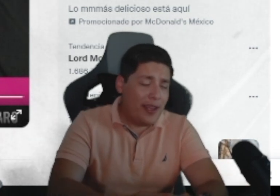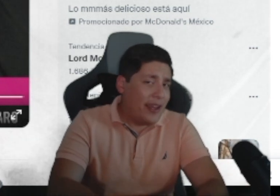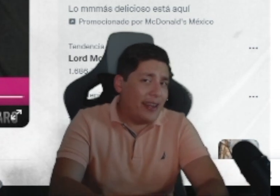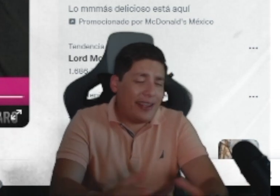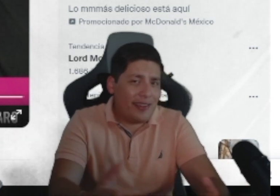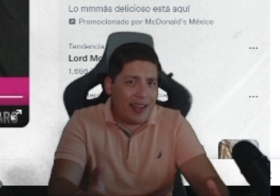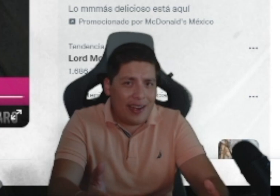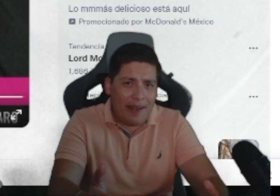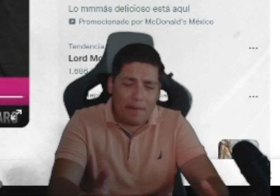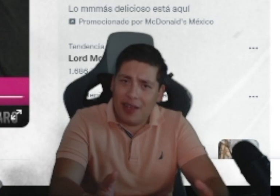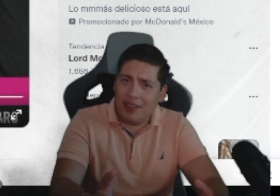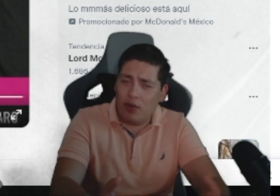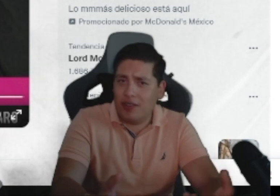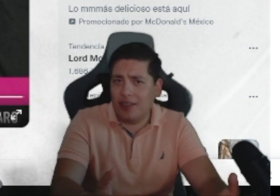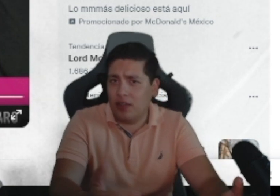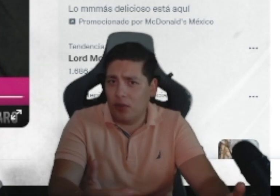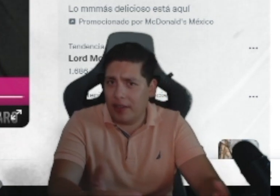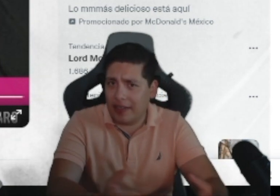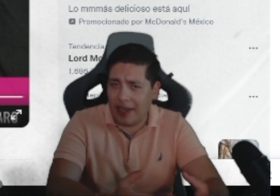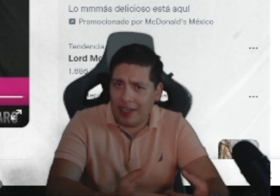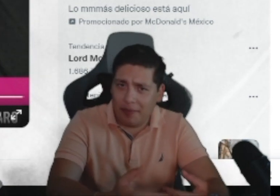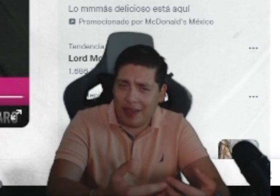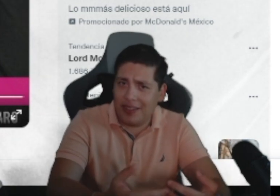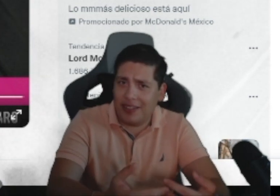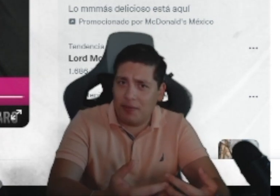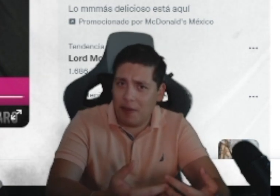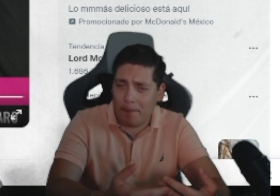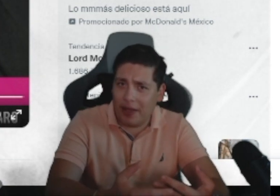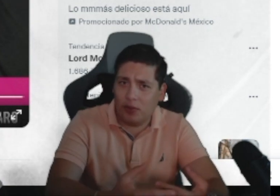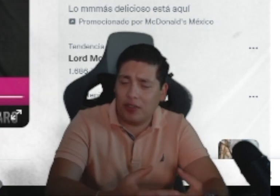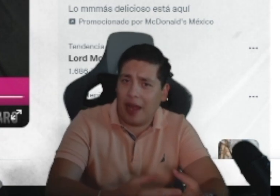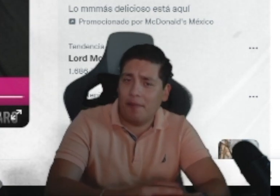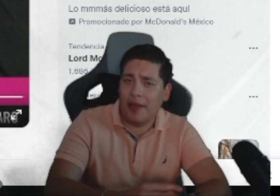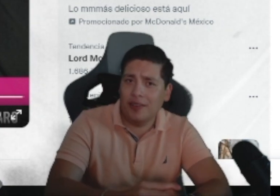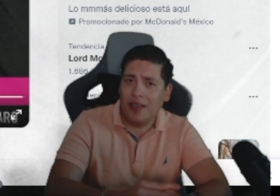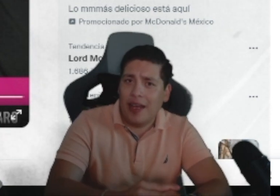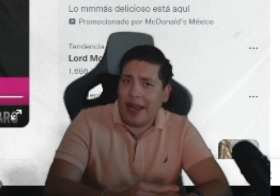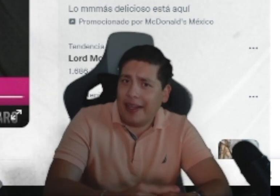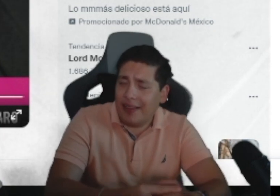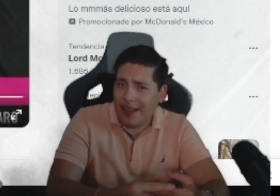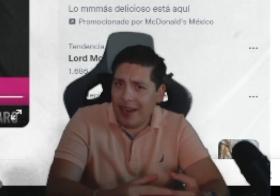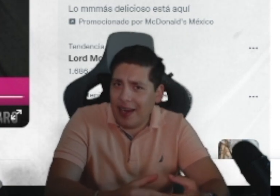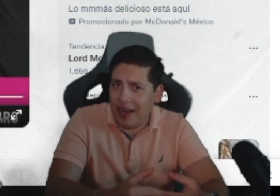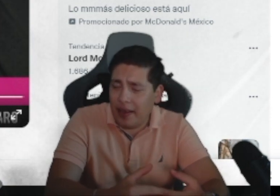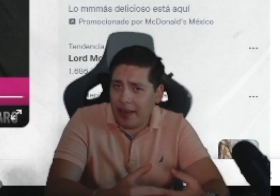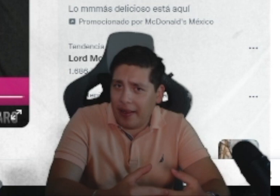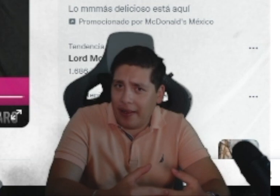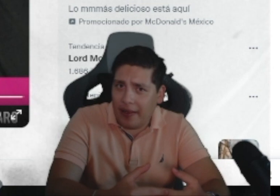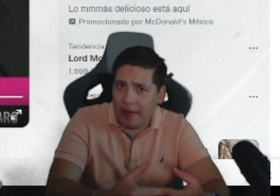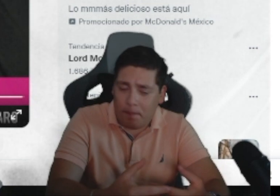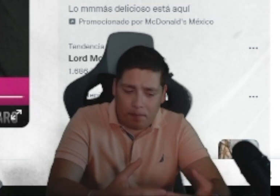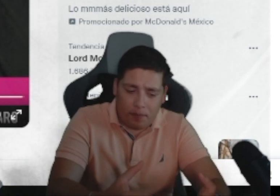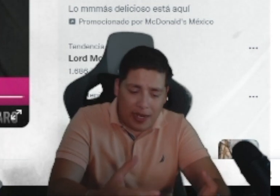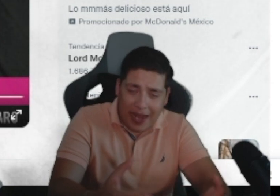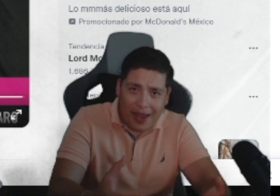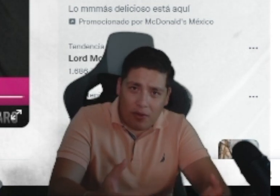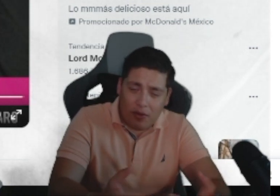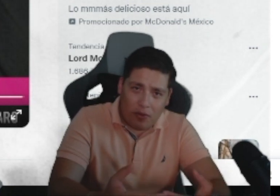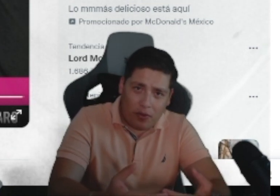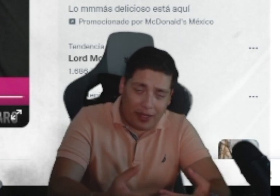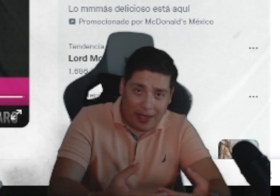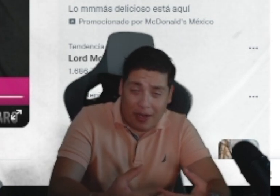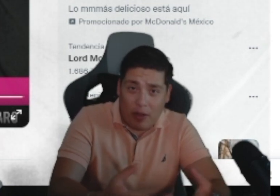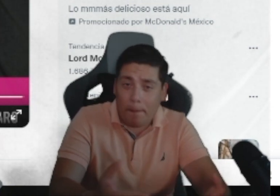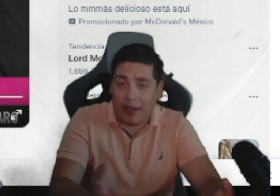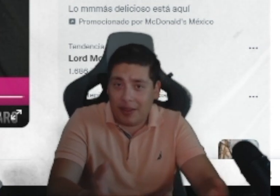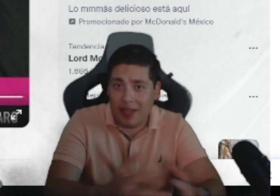Córdoba. El que tenga más de 11 asesores que ganen más de 100,000 pesos al mes. El que tengan dinero